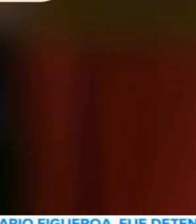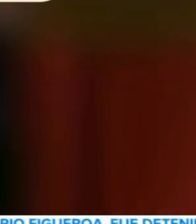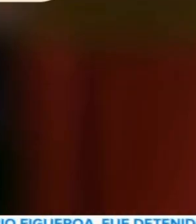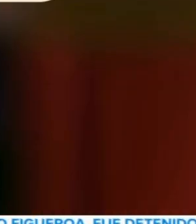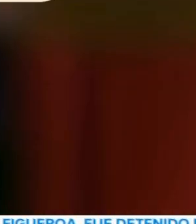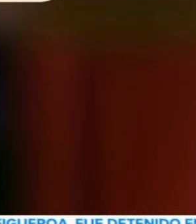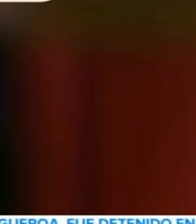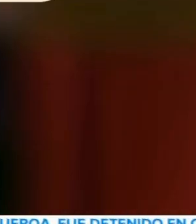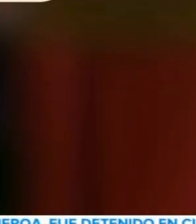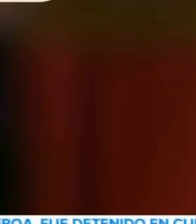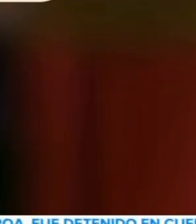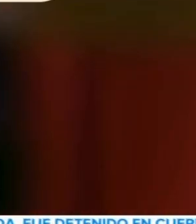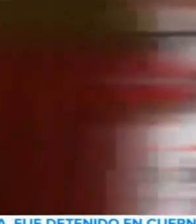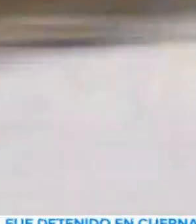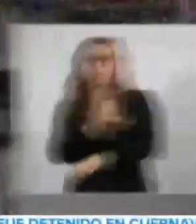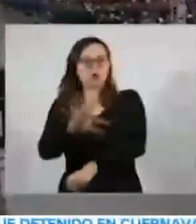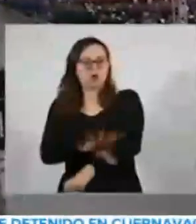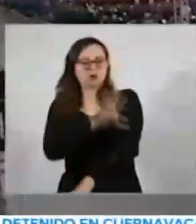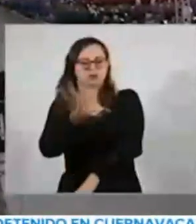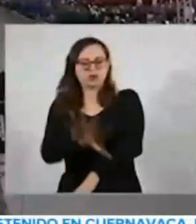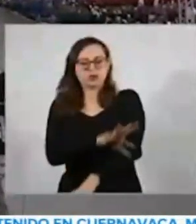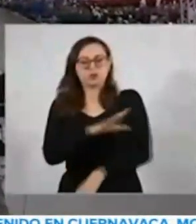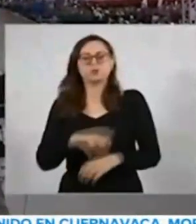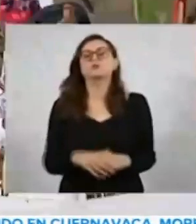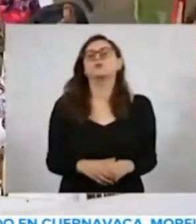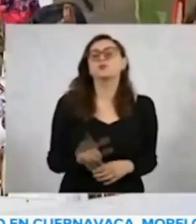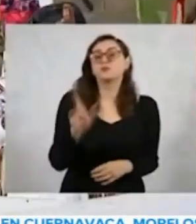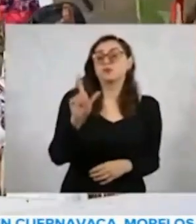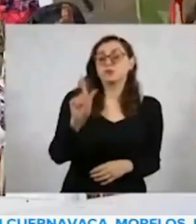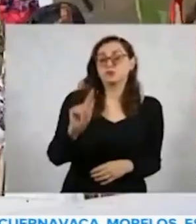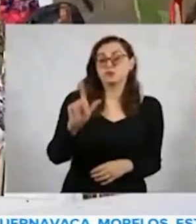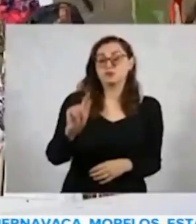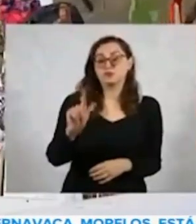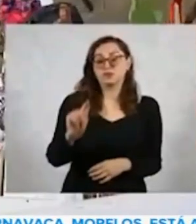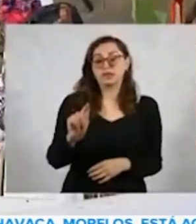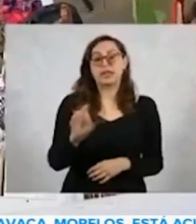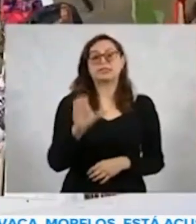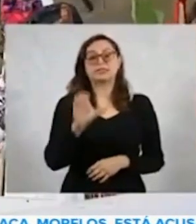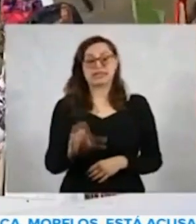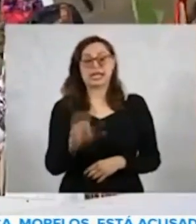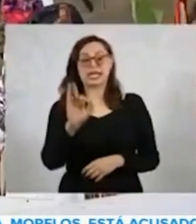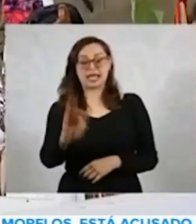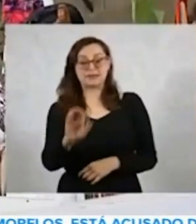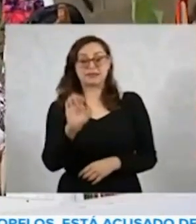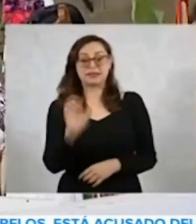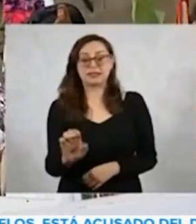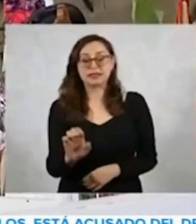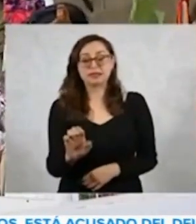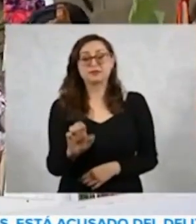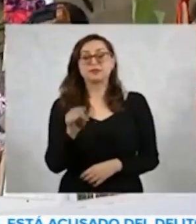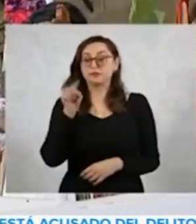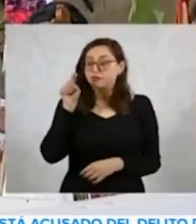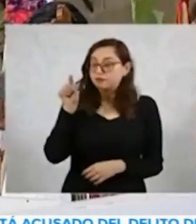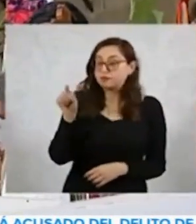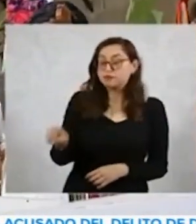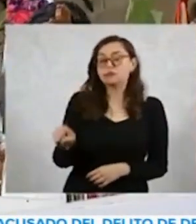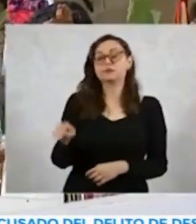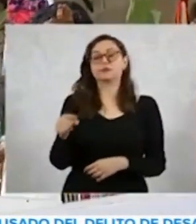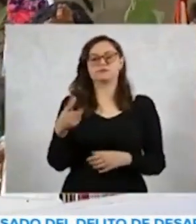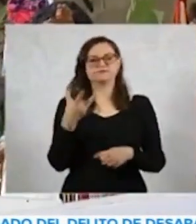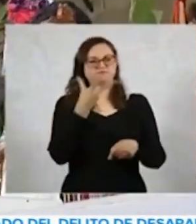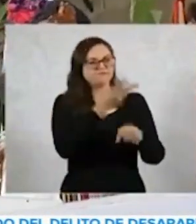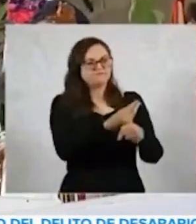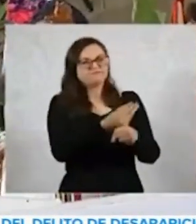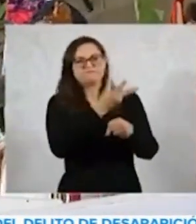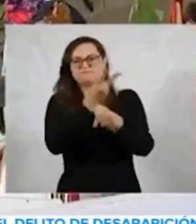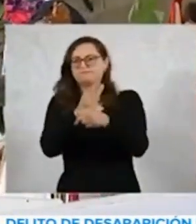reelegirse alcaldes, diputados ni senadores. Sobre la reforma al Poder Judicial, aseguró que en unos días el Senado de la República emitirá la